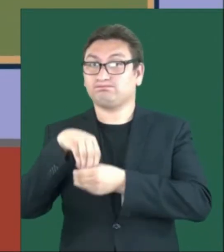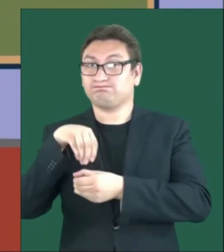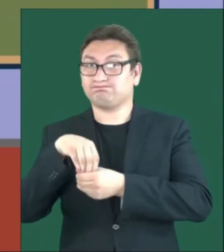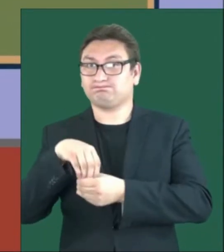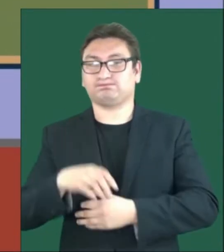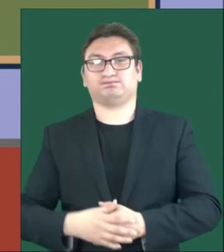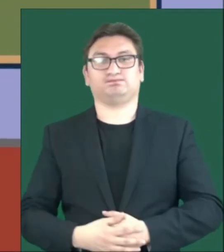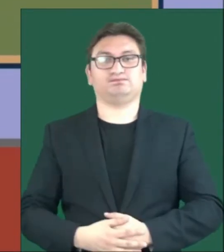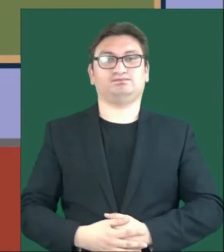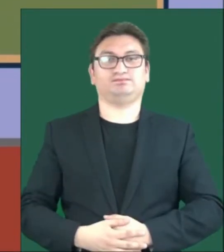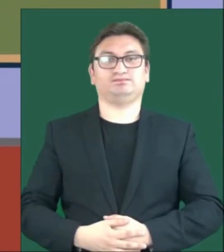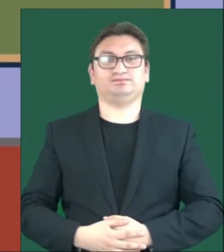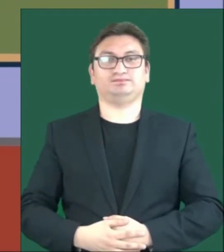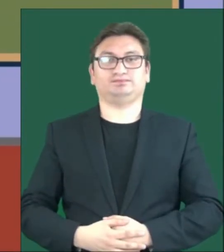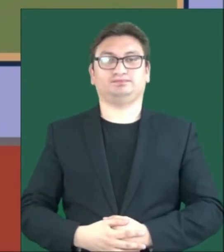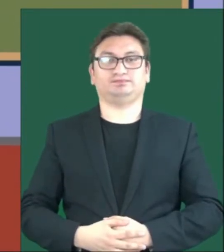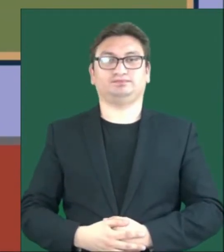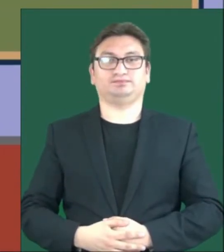Contraseñas.